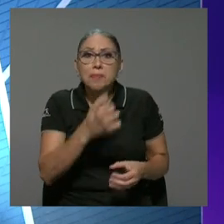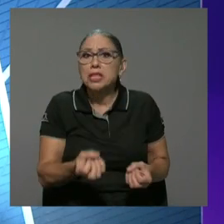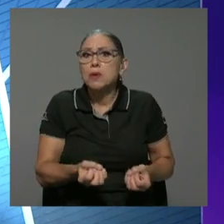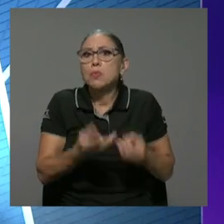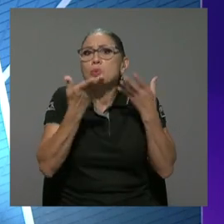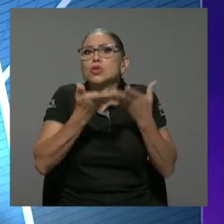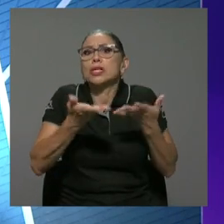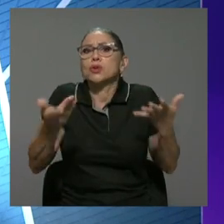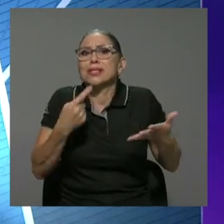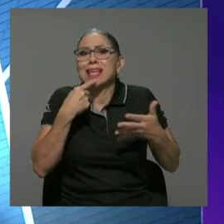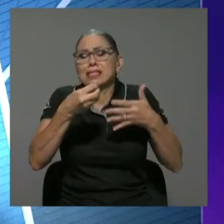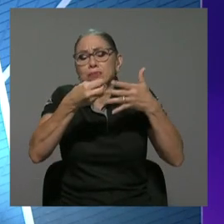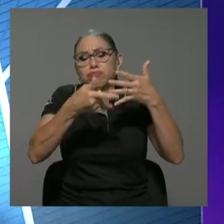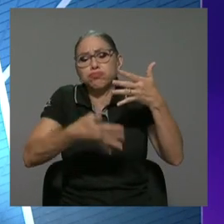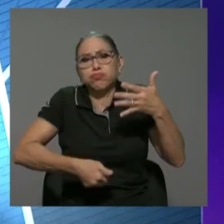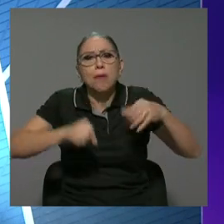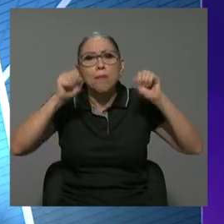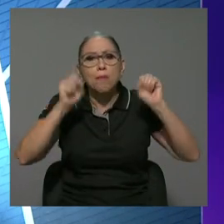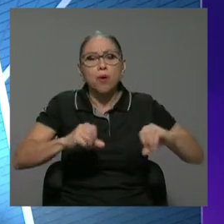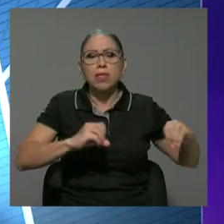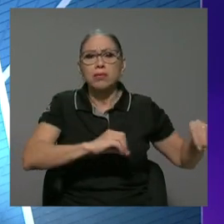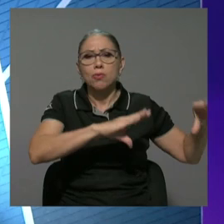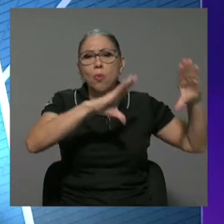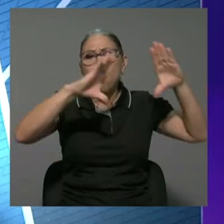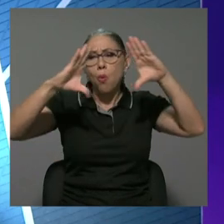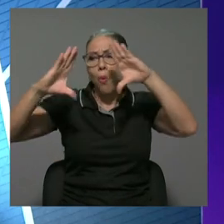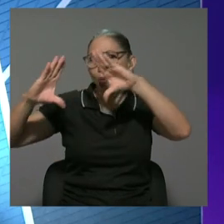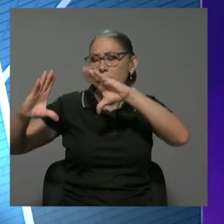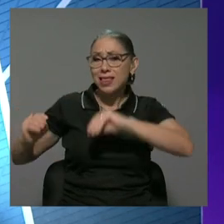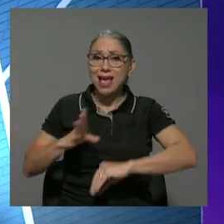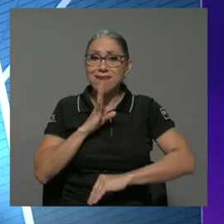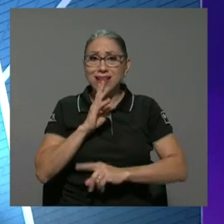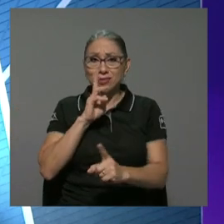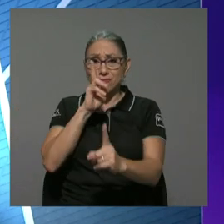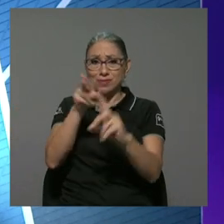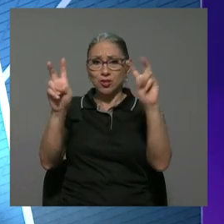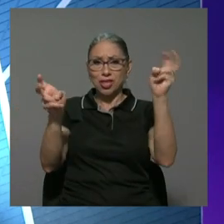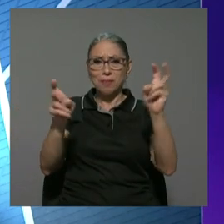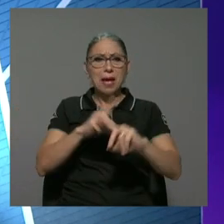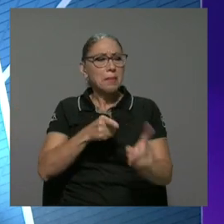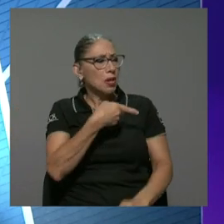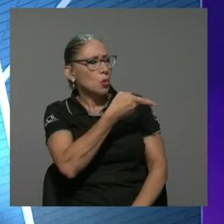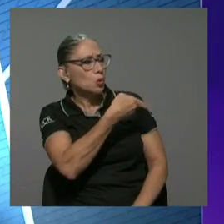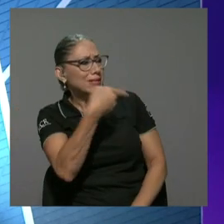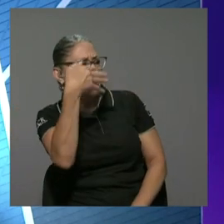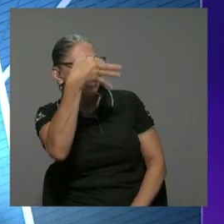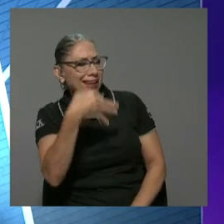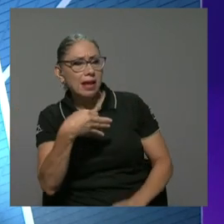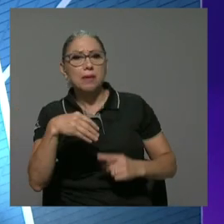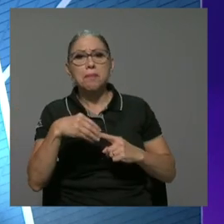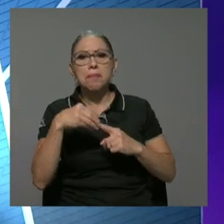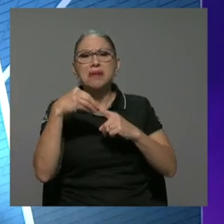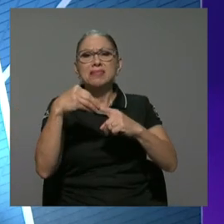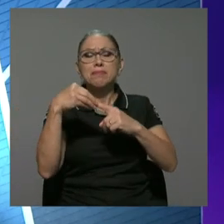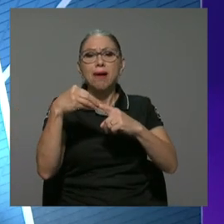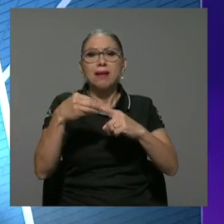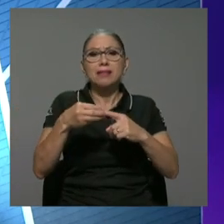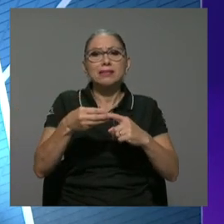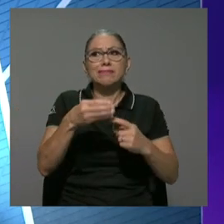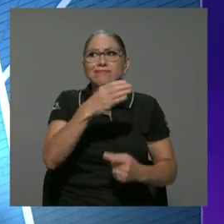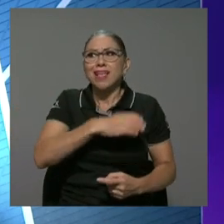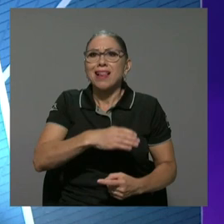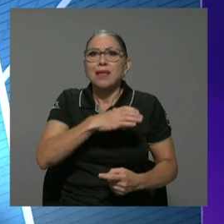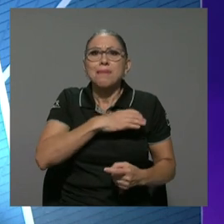pasar todo el día hablando de este tema. Pero ¿cuáles consideran ustedes que serían como esos principales, digamos,